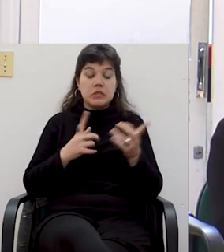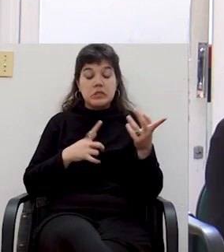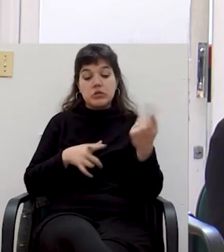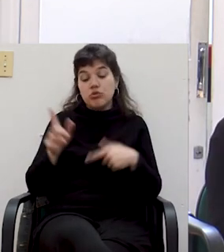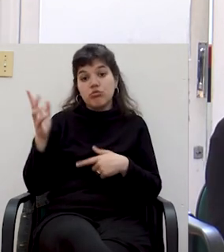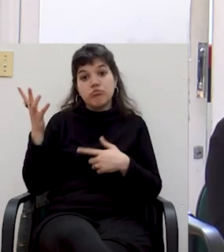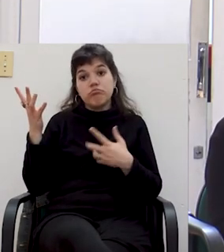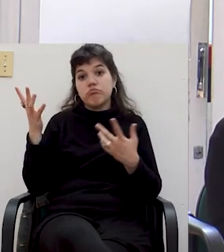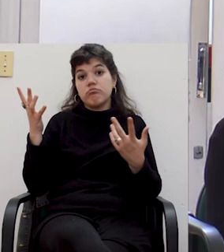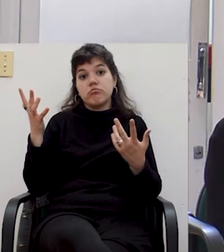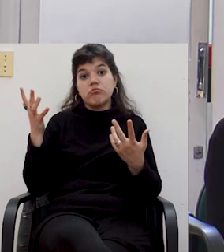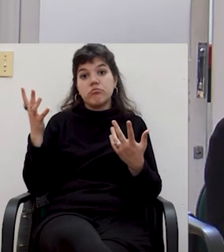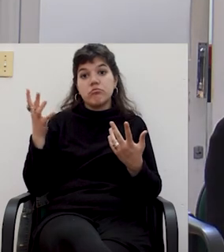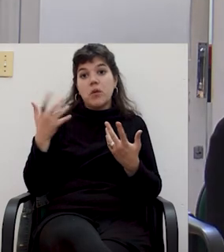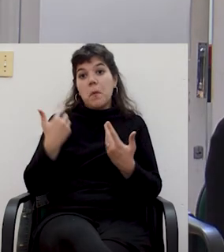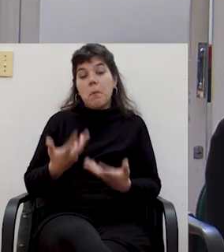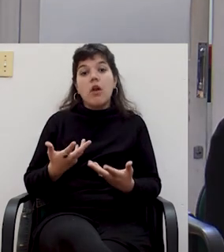Entonces,